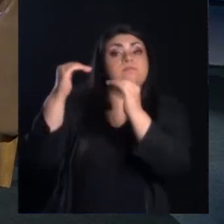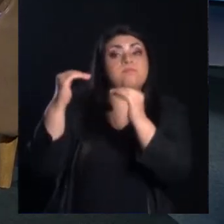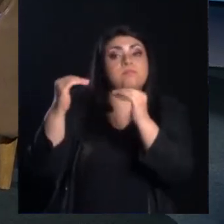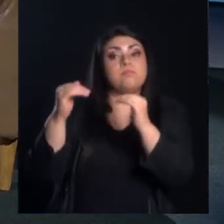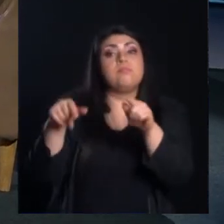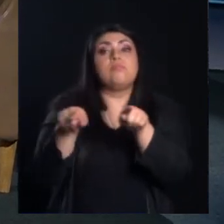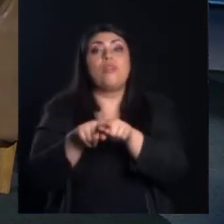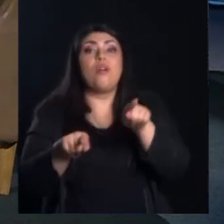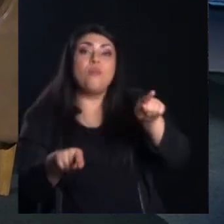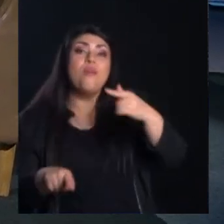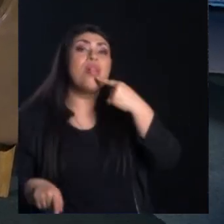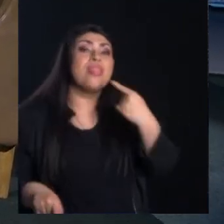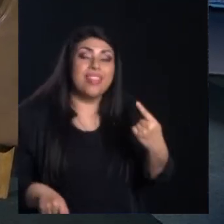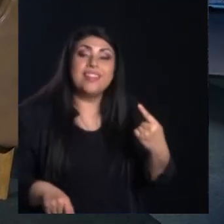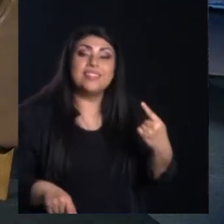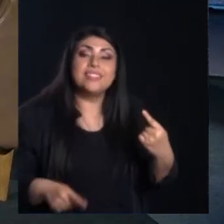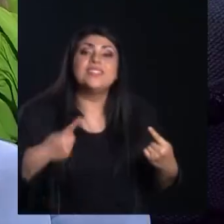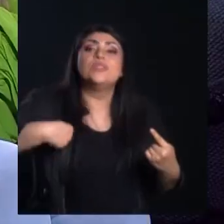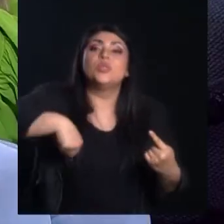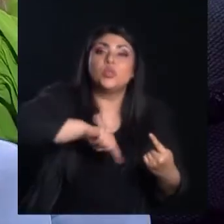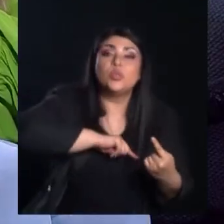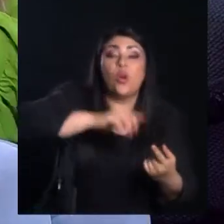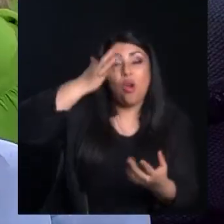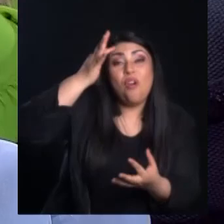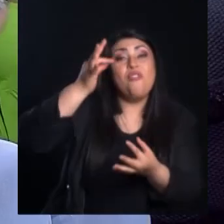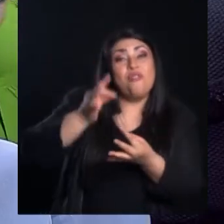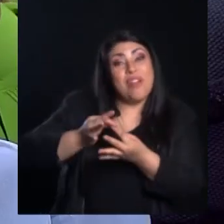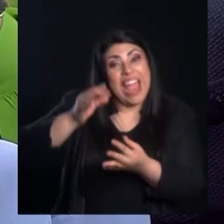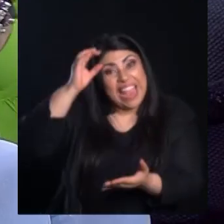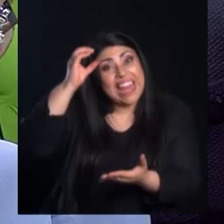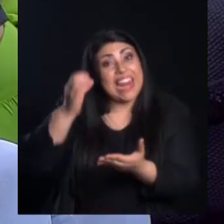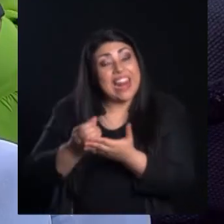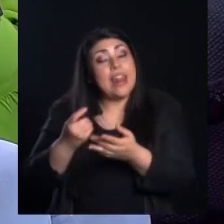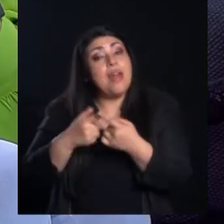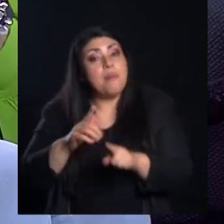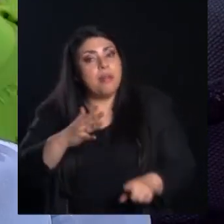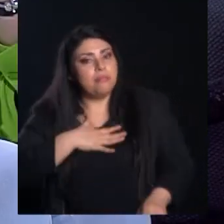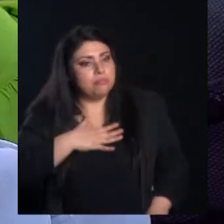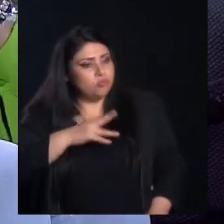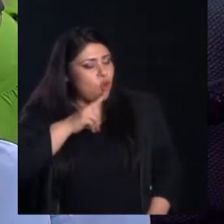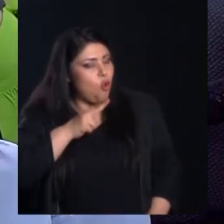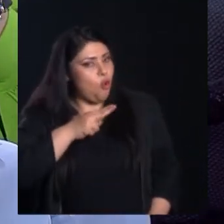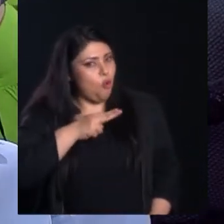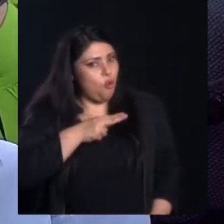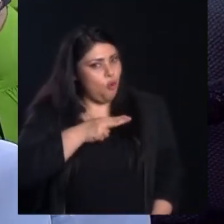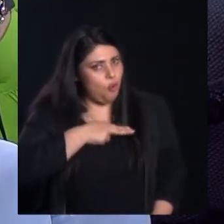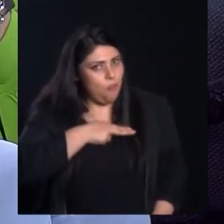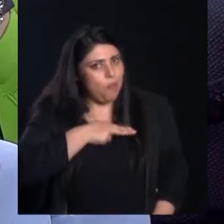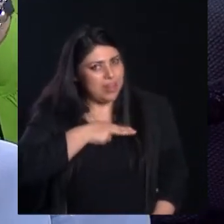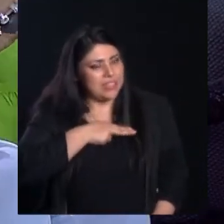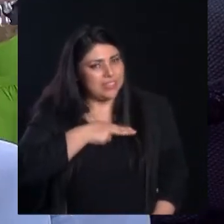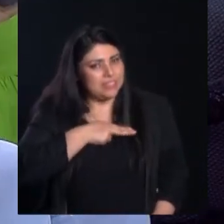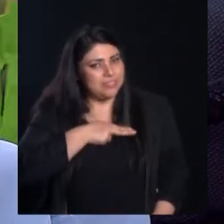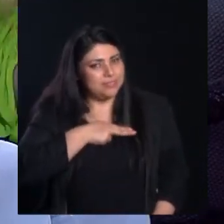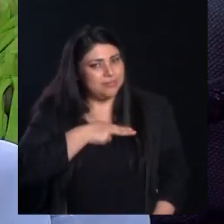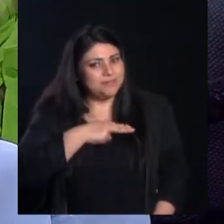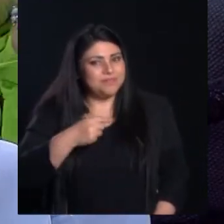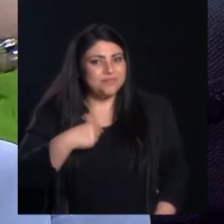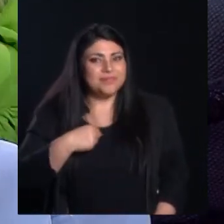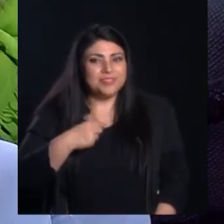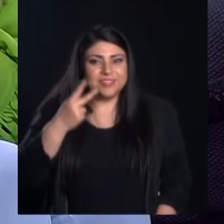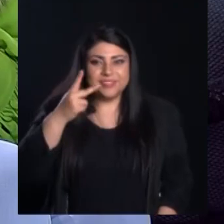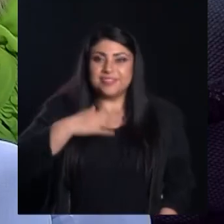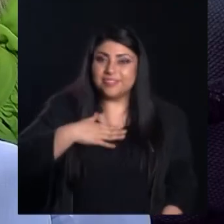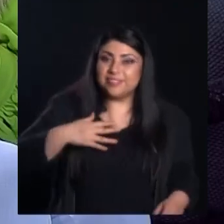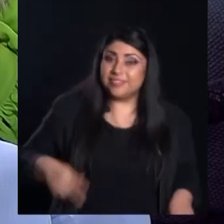lo que tú estás hablando que tenemos que tener fe y tenemos que creer pero que nunca nos exaltamos no te jesús no lo he visto mucho en